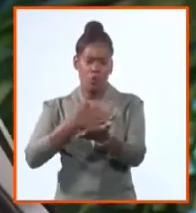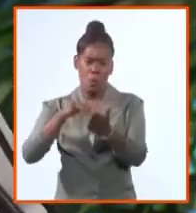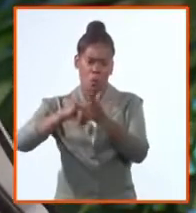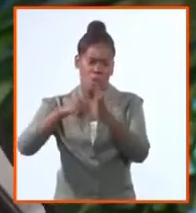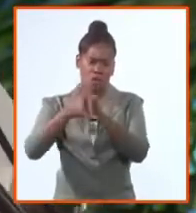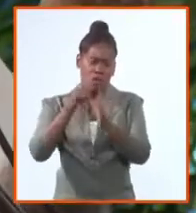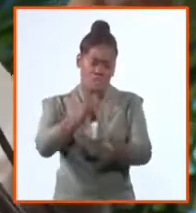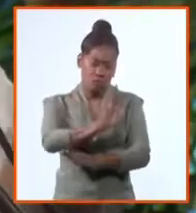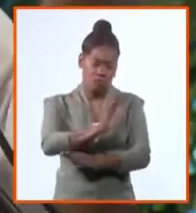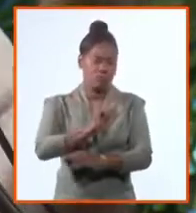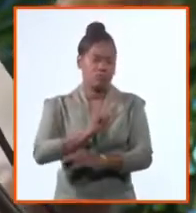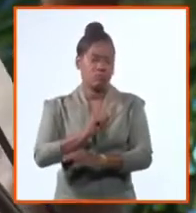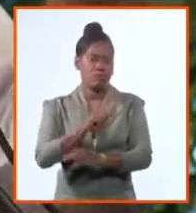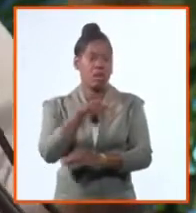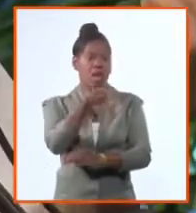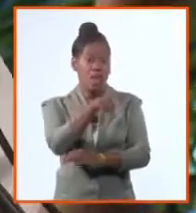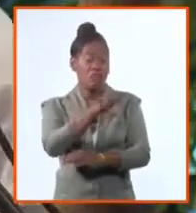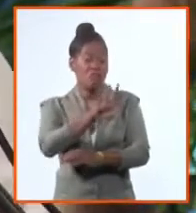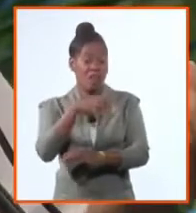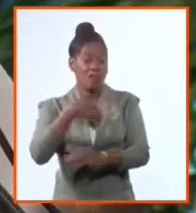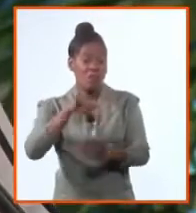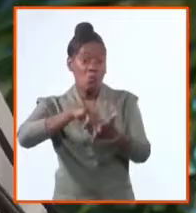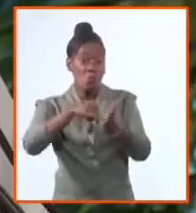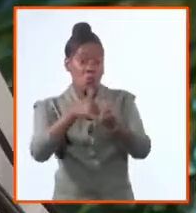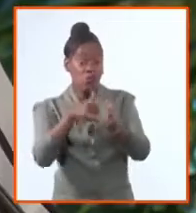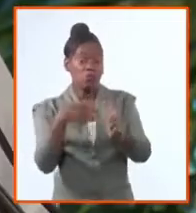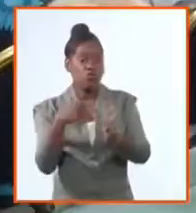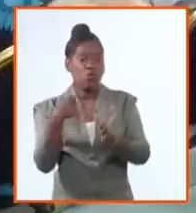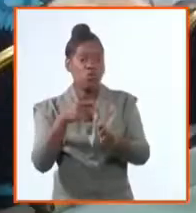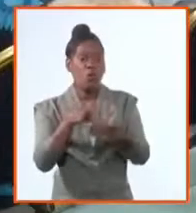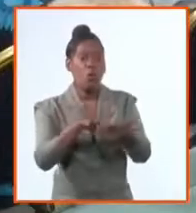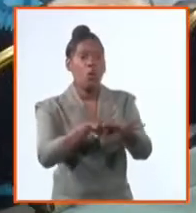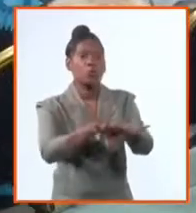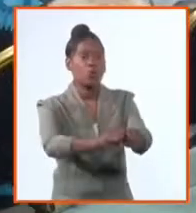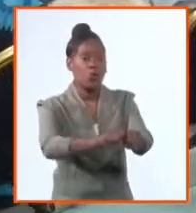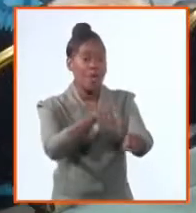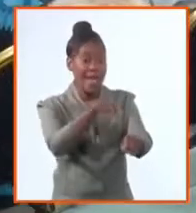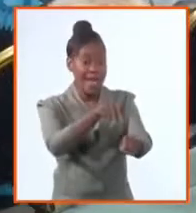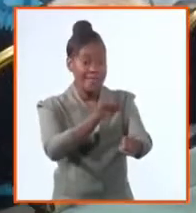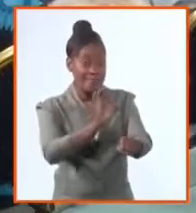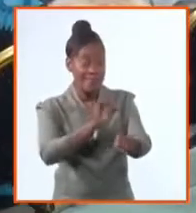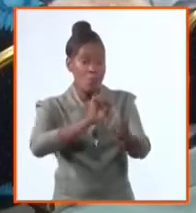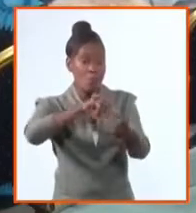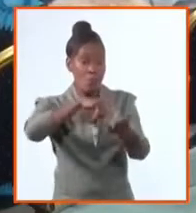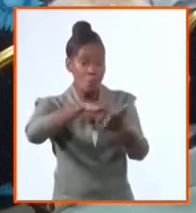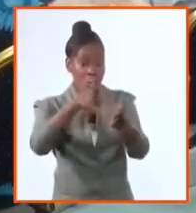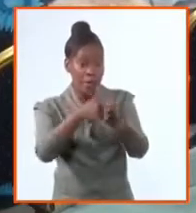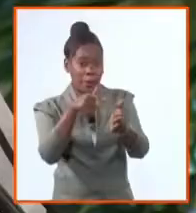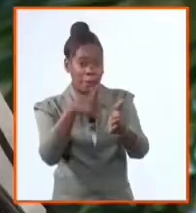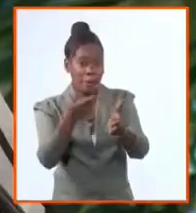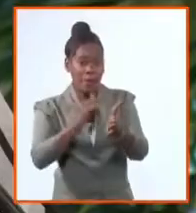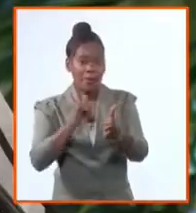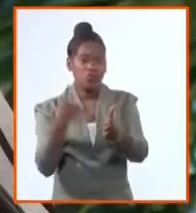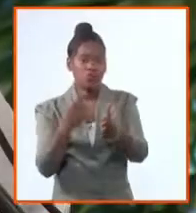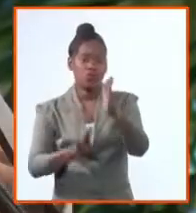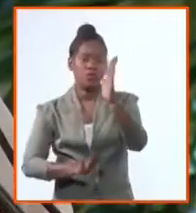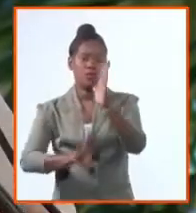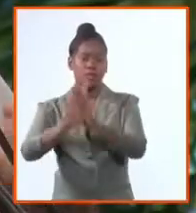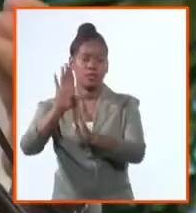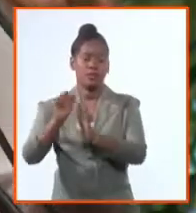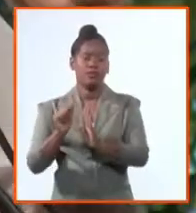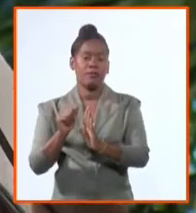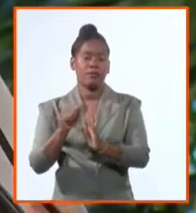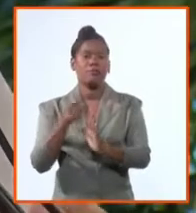puede retomar, pero es urgente porque eso nos traba la inversión y nos traba el financiamiento. Y sin eso, compañeros, se tranca el dominó, como se